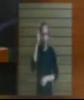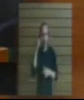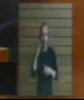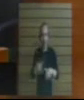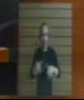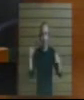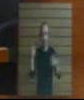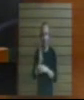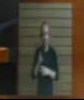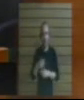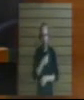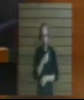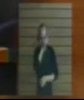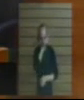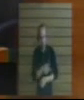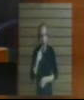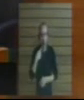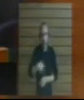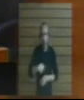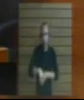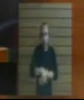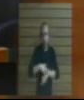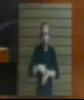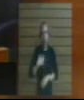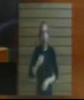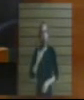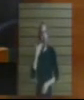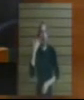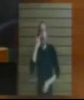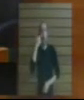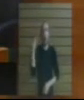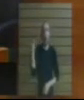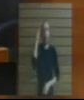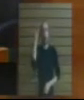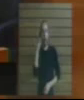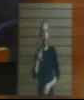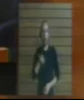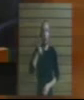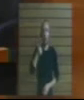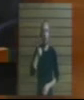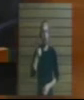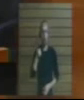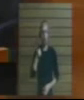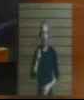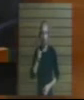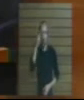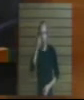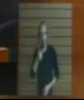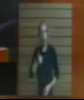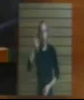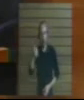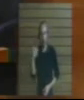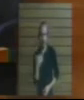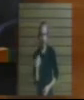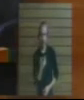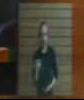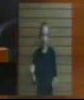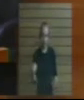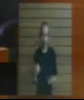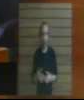como presidenta del Gobierno, pues quizás algo menos de soberbia y más respeto no vendría nada mal. En cualquiera de los casos, y por